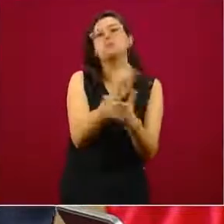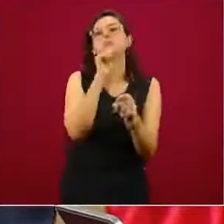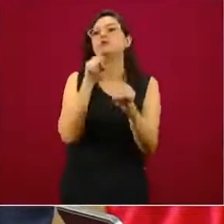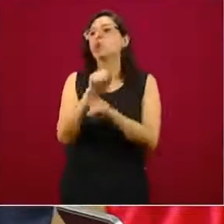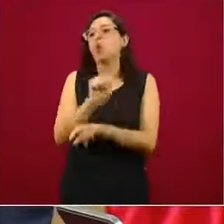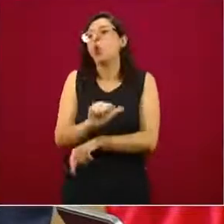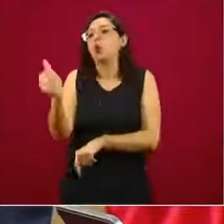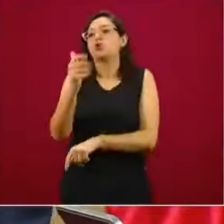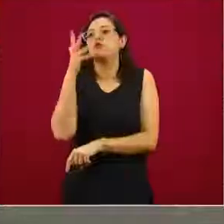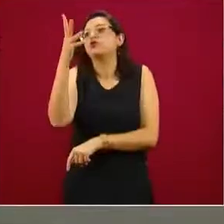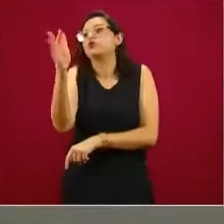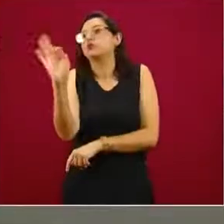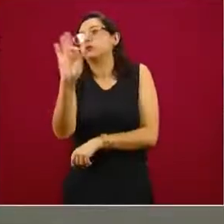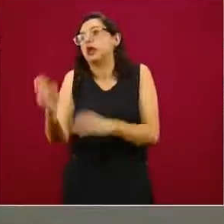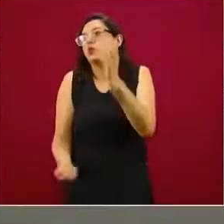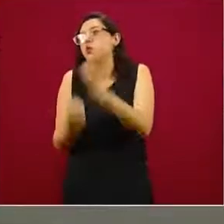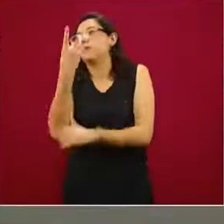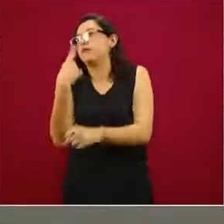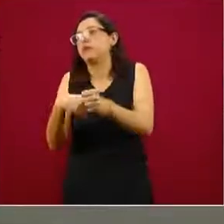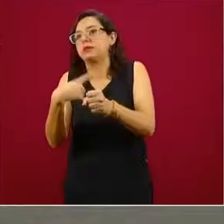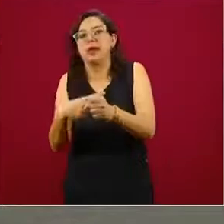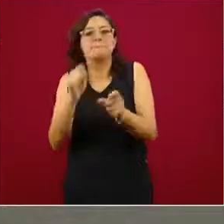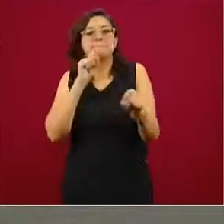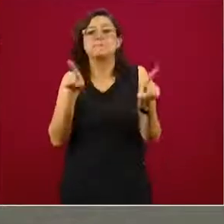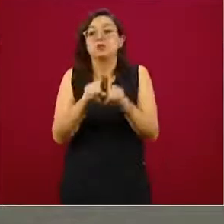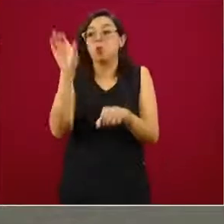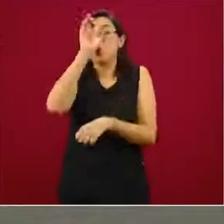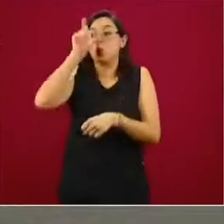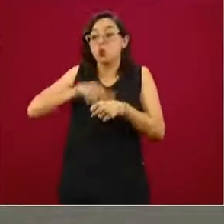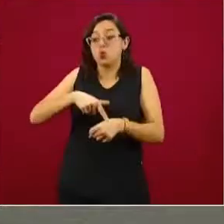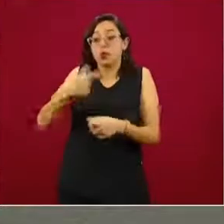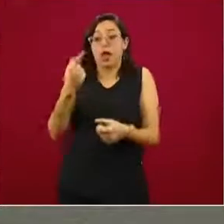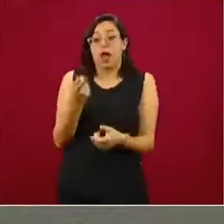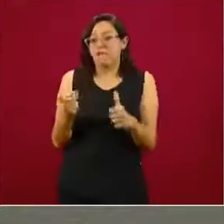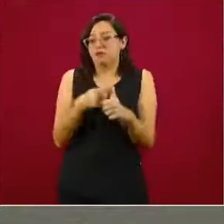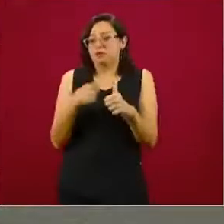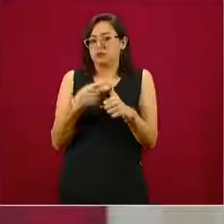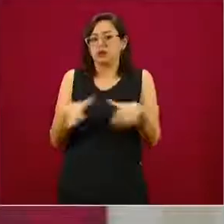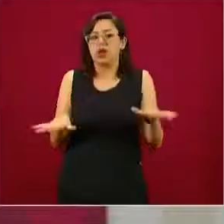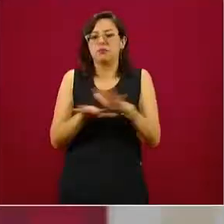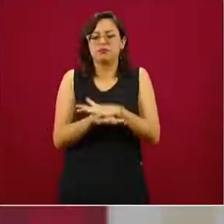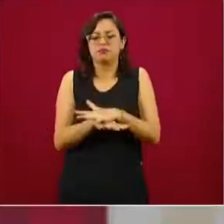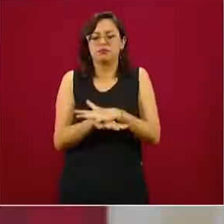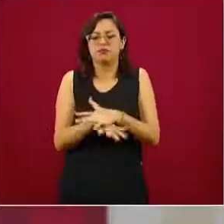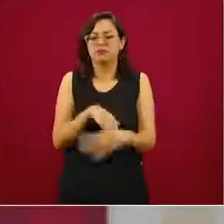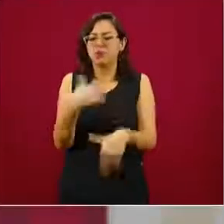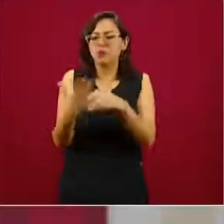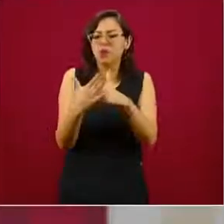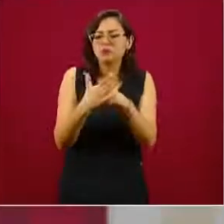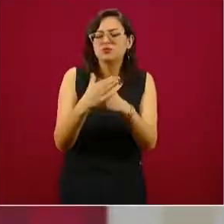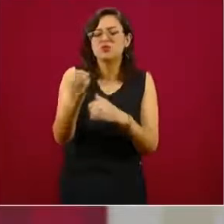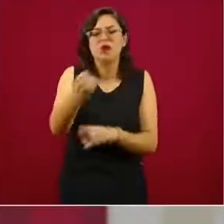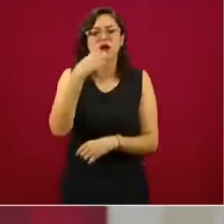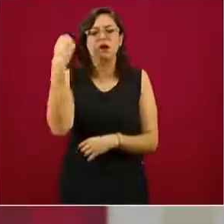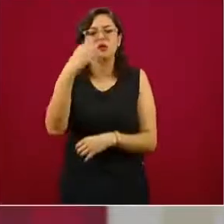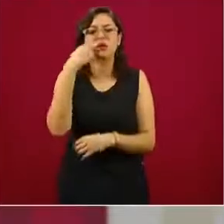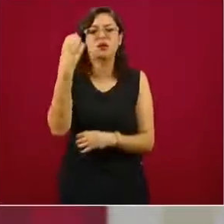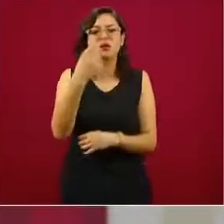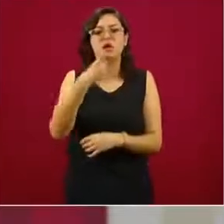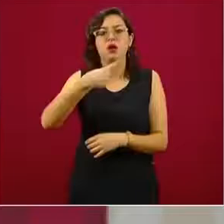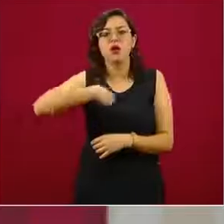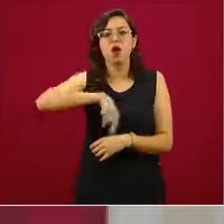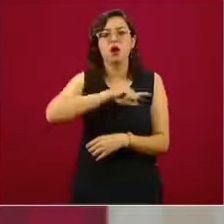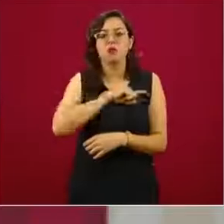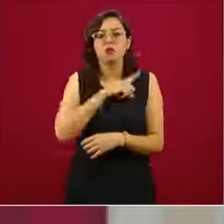otro futuro. Entonces, en las escuelas, por eso estamos haciendo hincapié